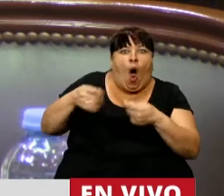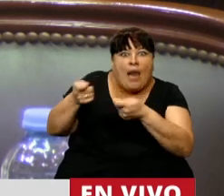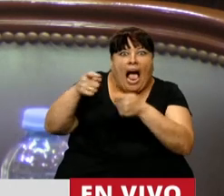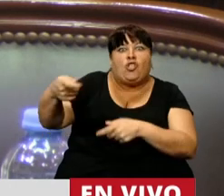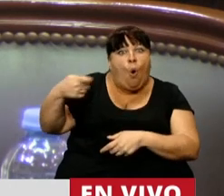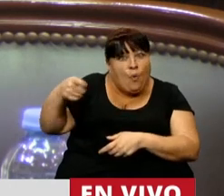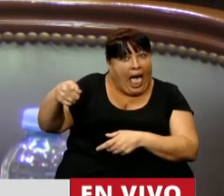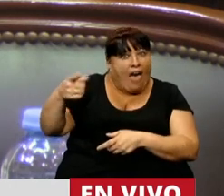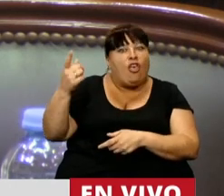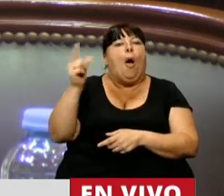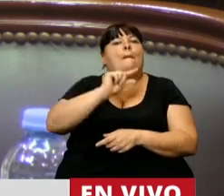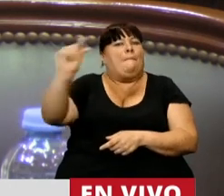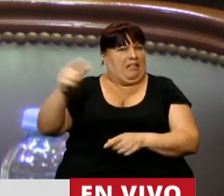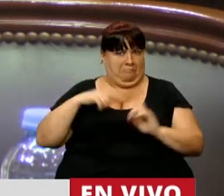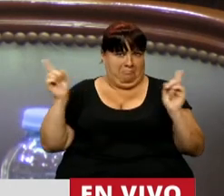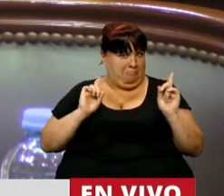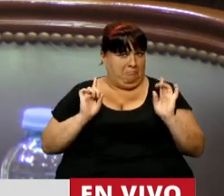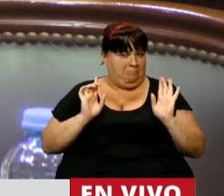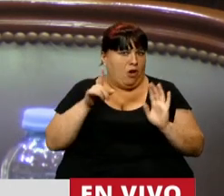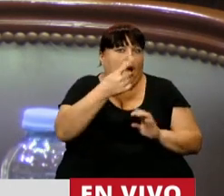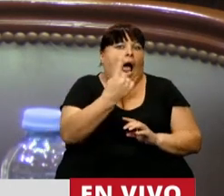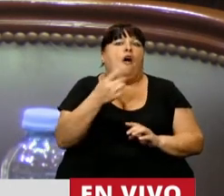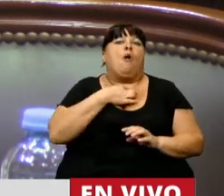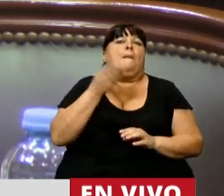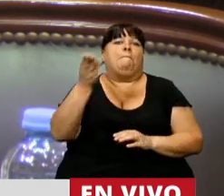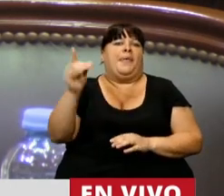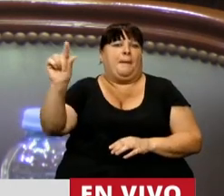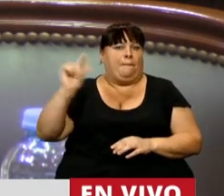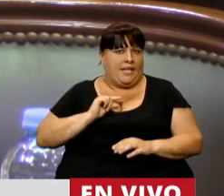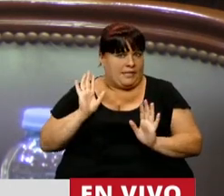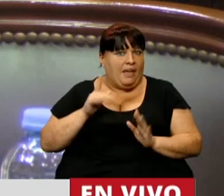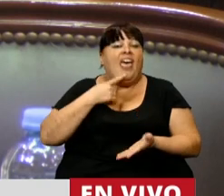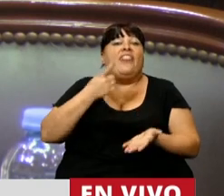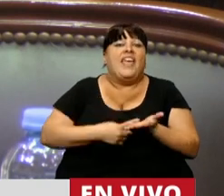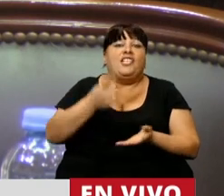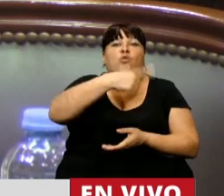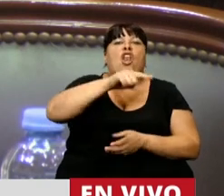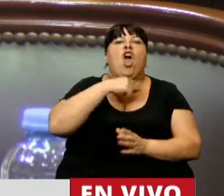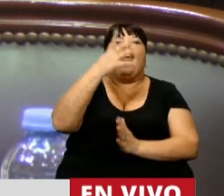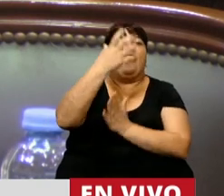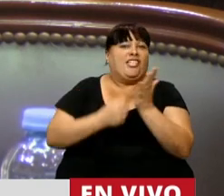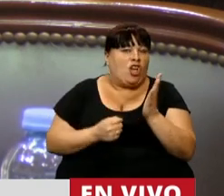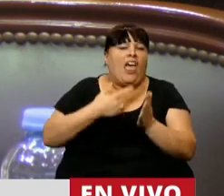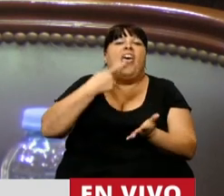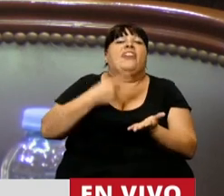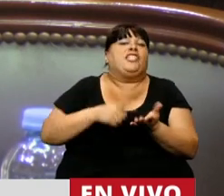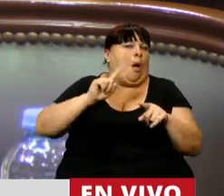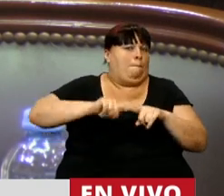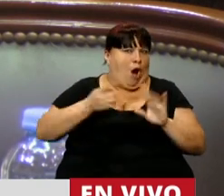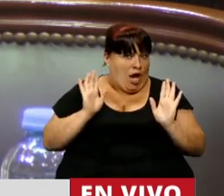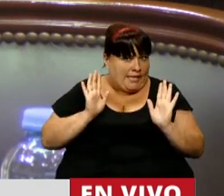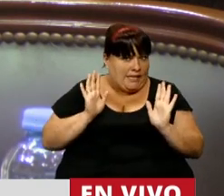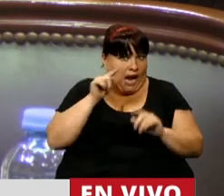ningún jubilado a sacar crédito. Esta decisión de ustedes de no descontárselo es una decisión